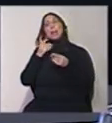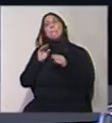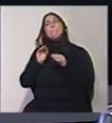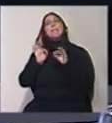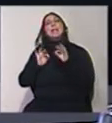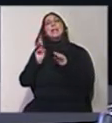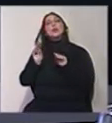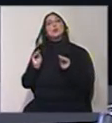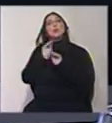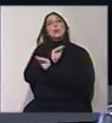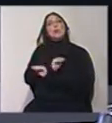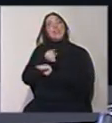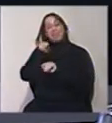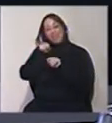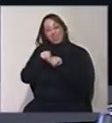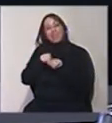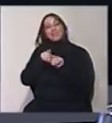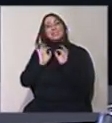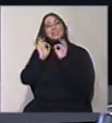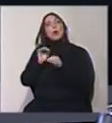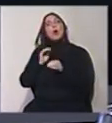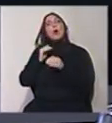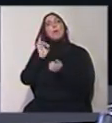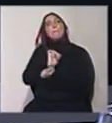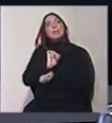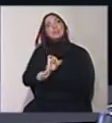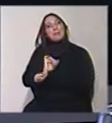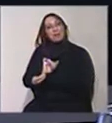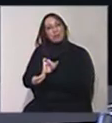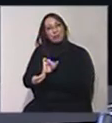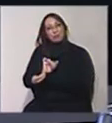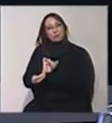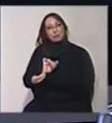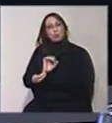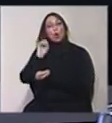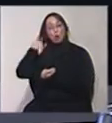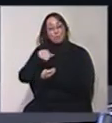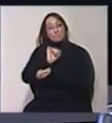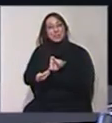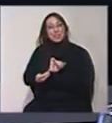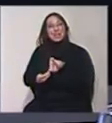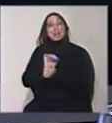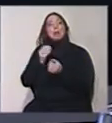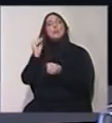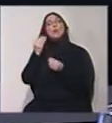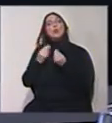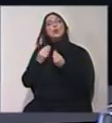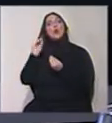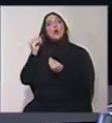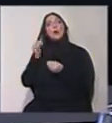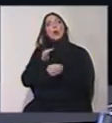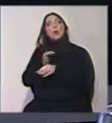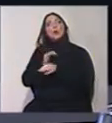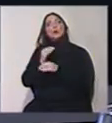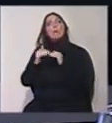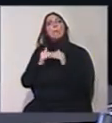demás, se llegó a los procesamientos con prisión que llevaron a muchos jóvenes a hacer cursos de posgrado